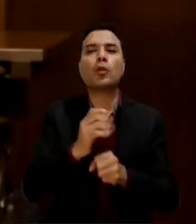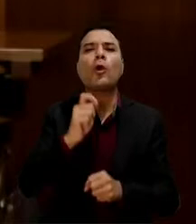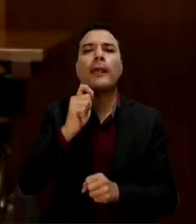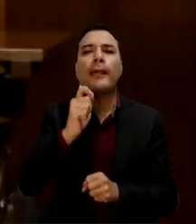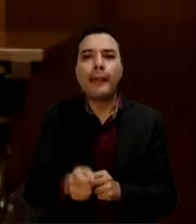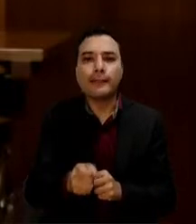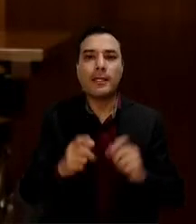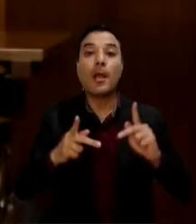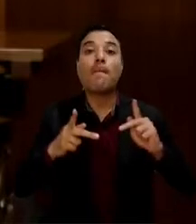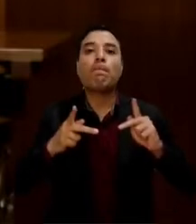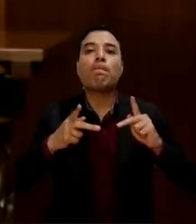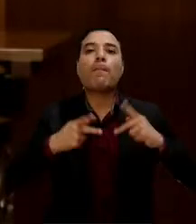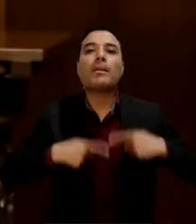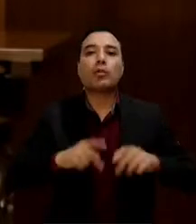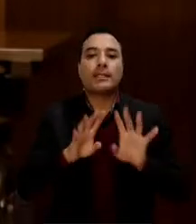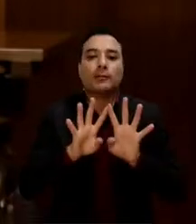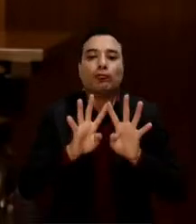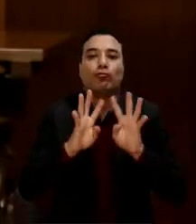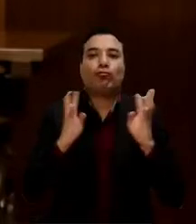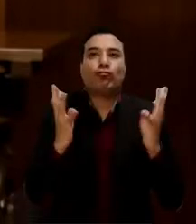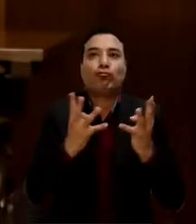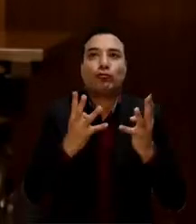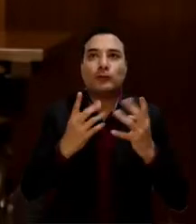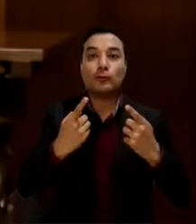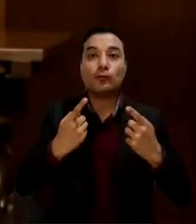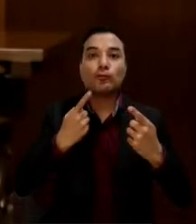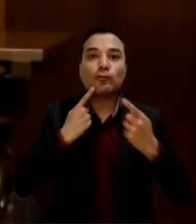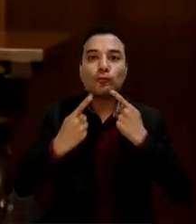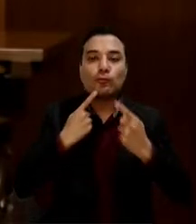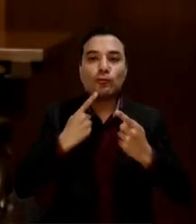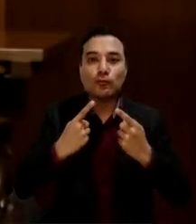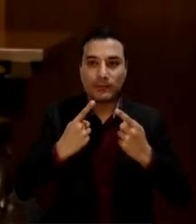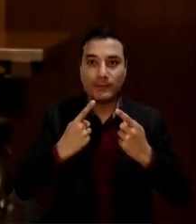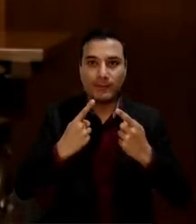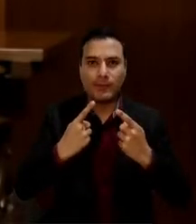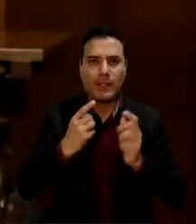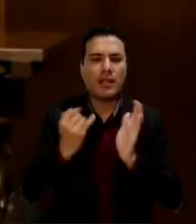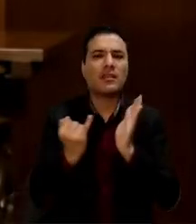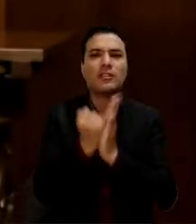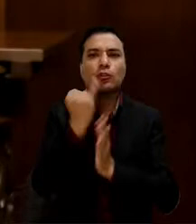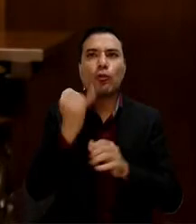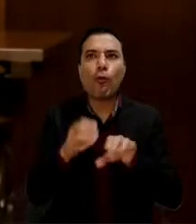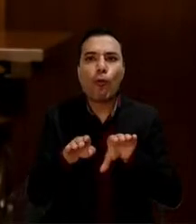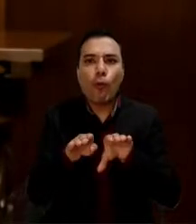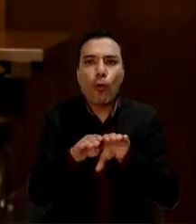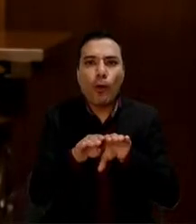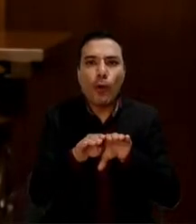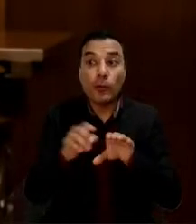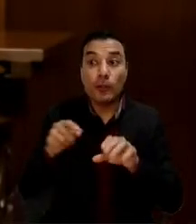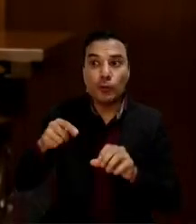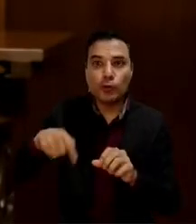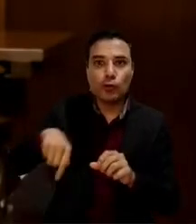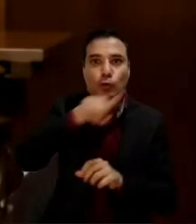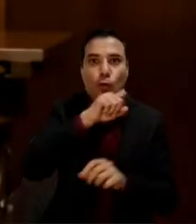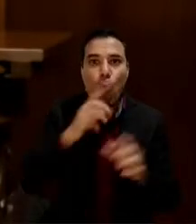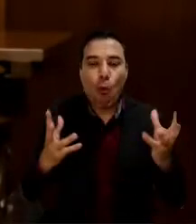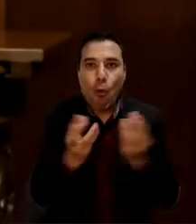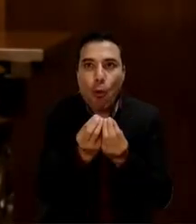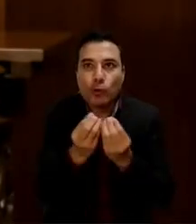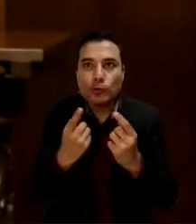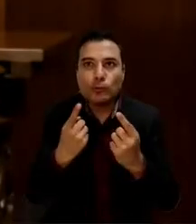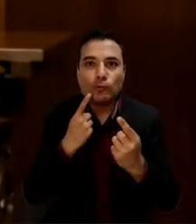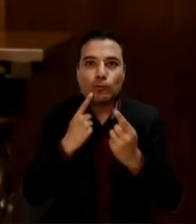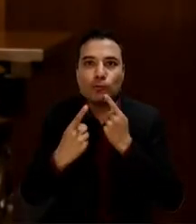y deliberante, es decir, que sus acuerdos son tomados de manera conjunta, ya sea de